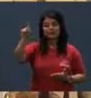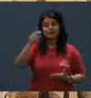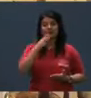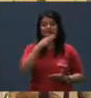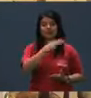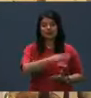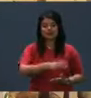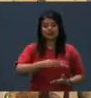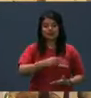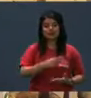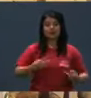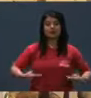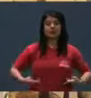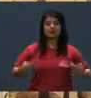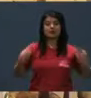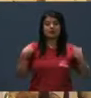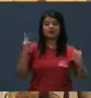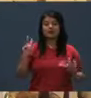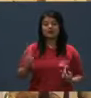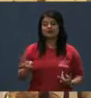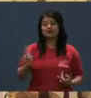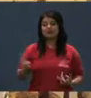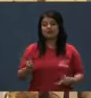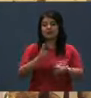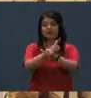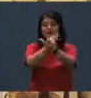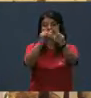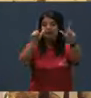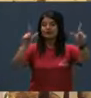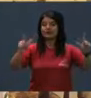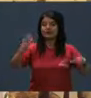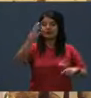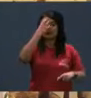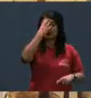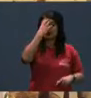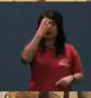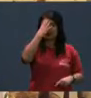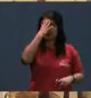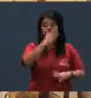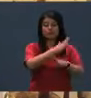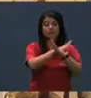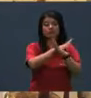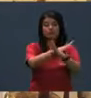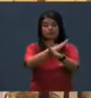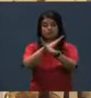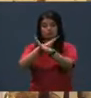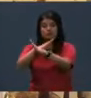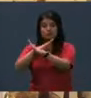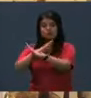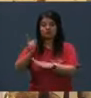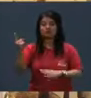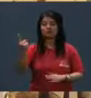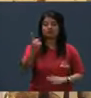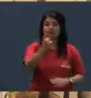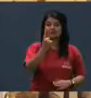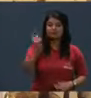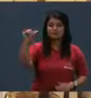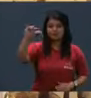misericordia, vivamos siempre libres de pecado y protegidos de toda